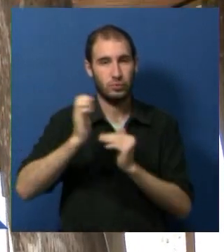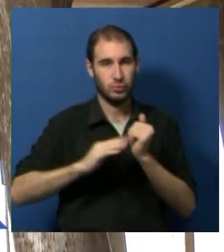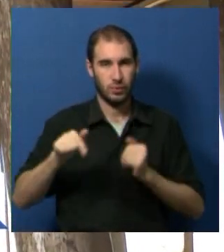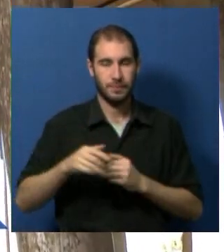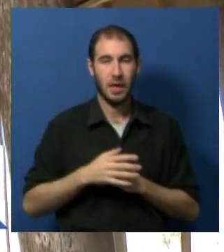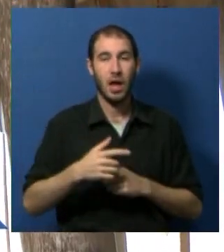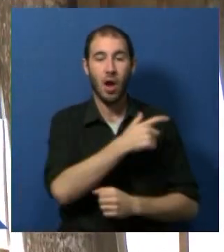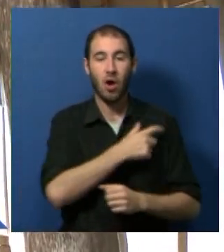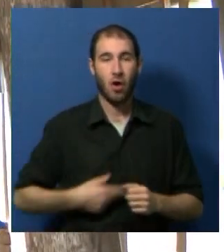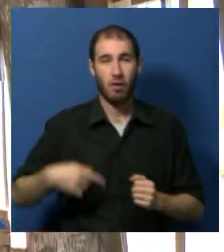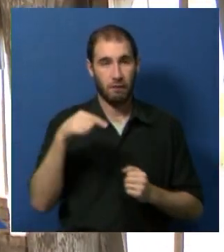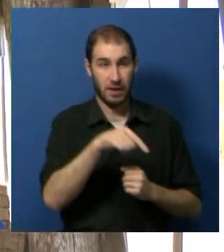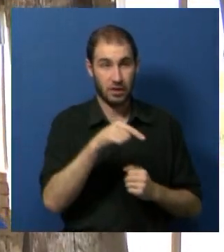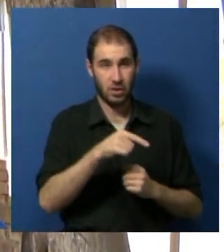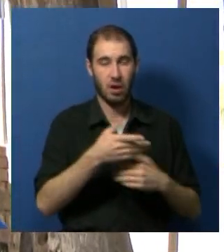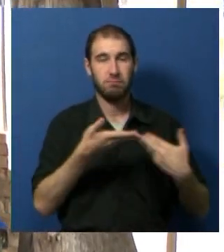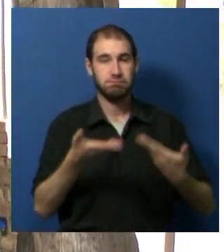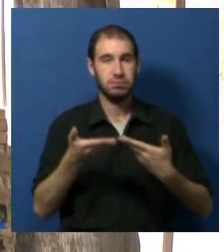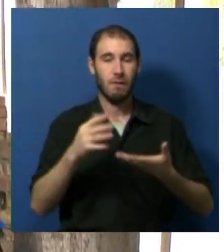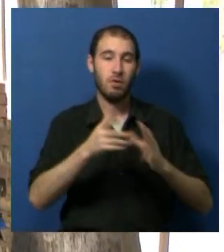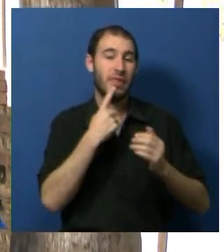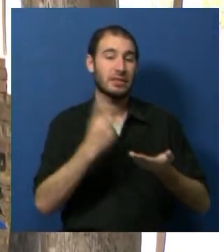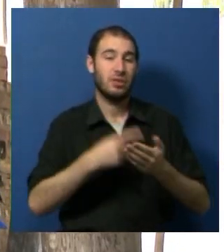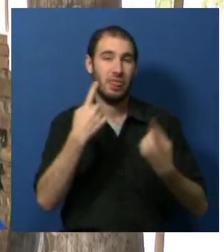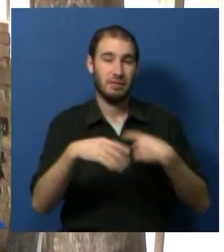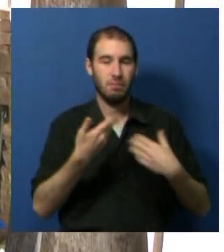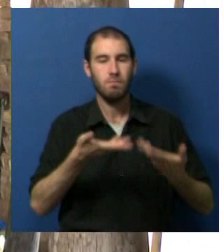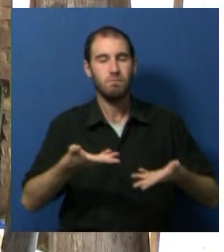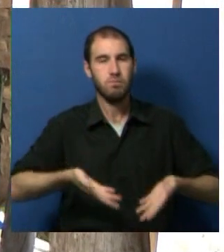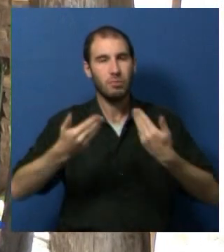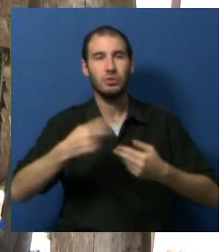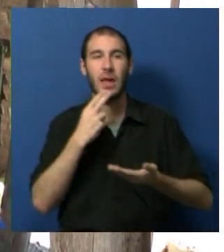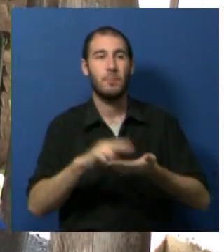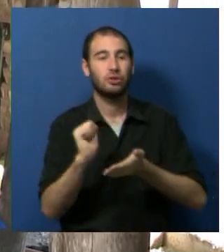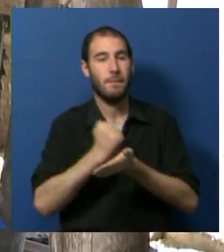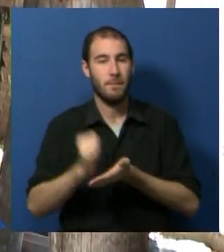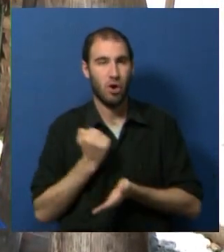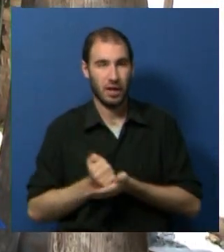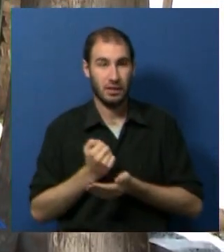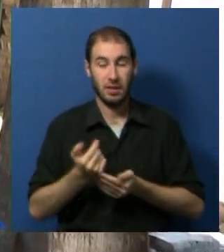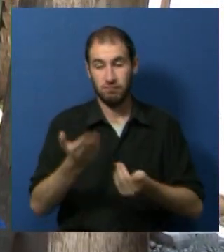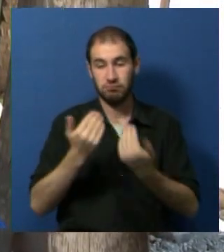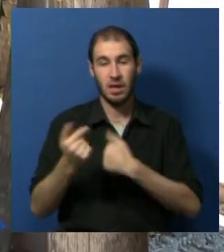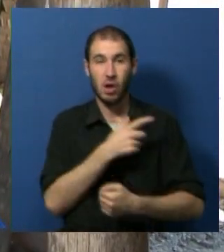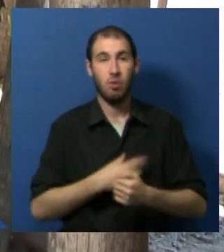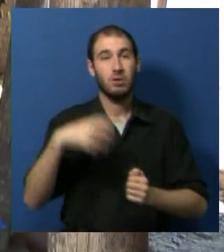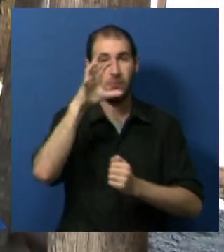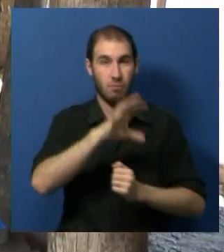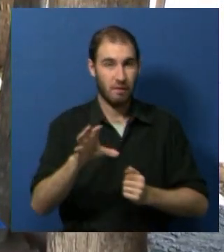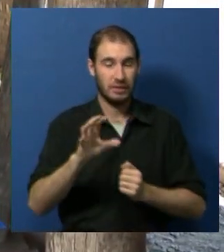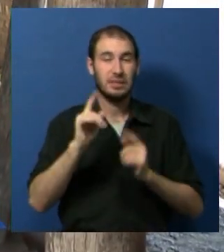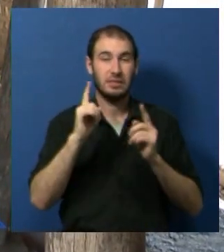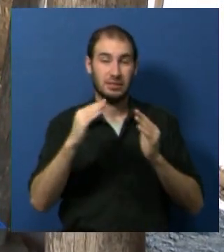construcción. El gobierno va a contribuir con distintas medidas de promoción y desgravación impositiva, invitando a los gobiernos provinciales